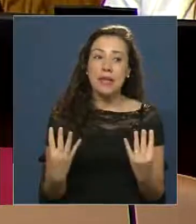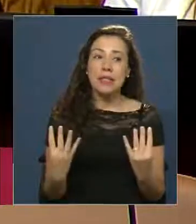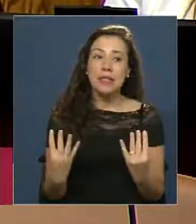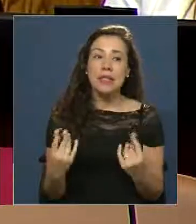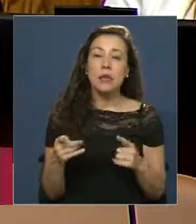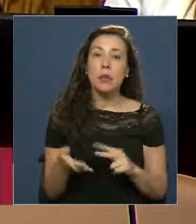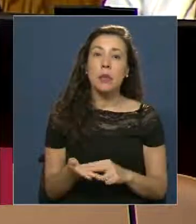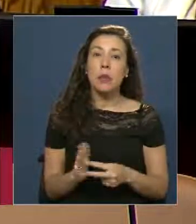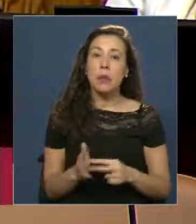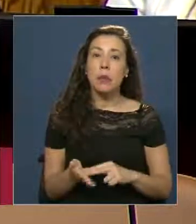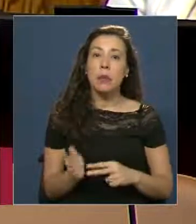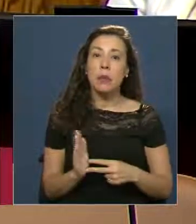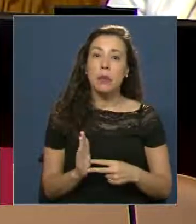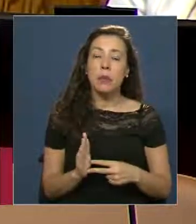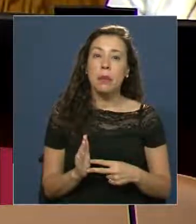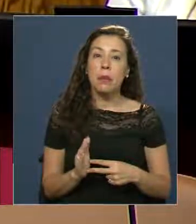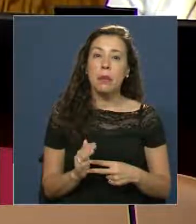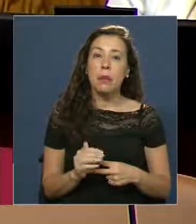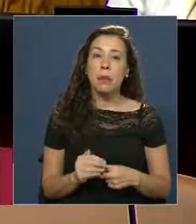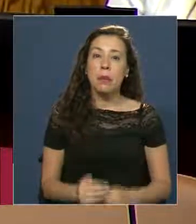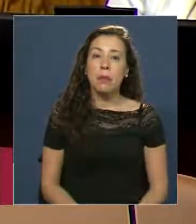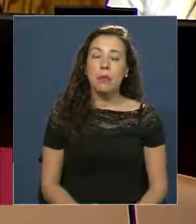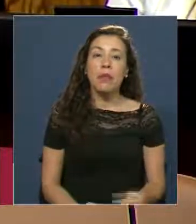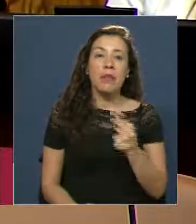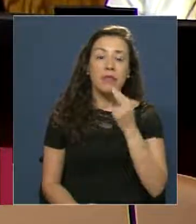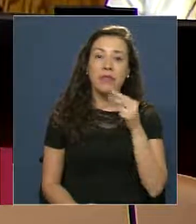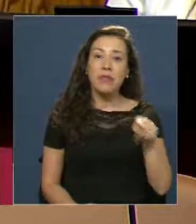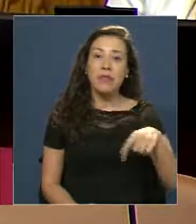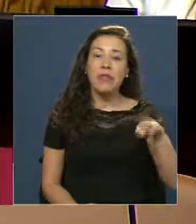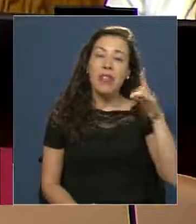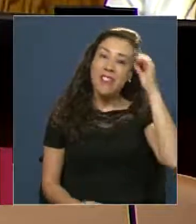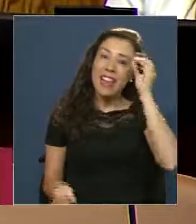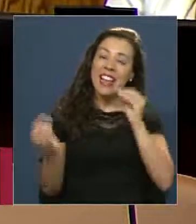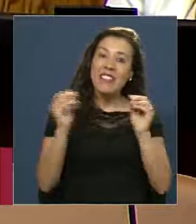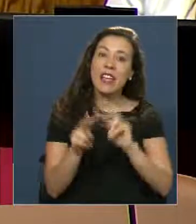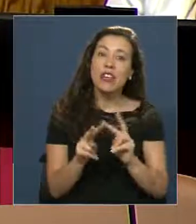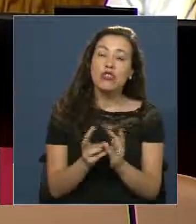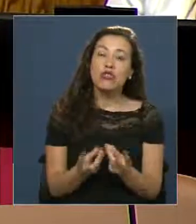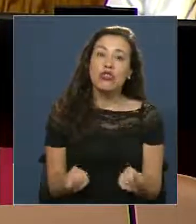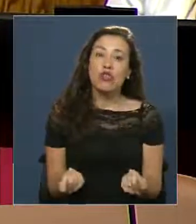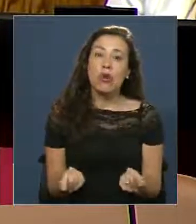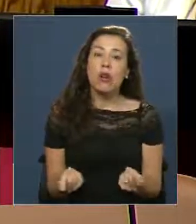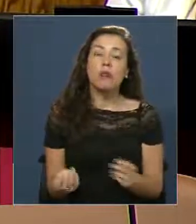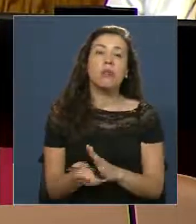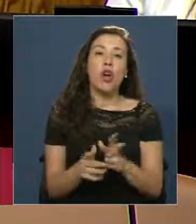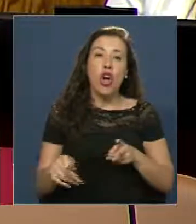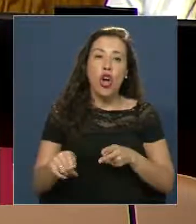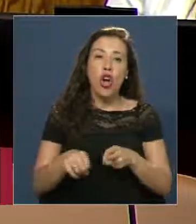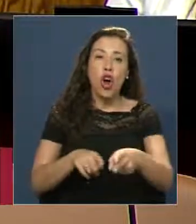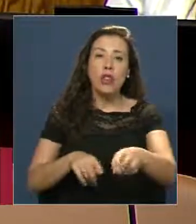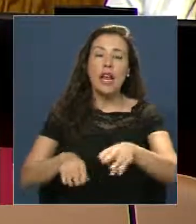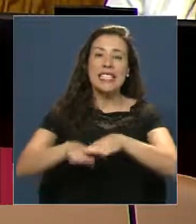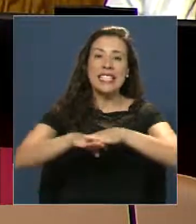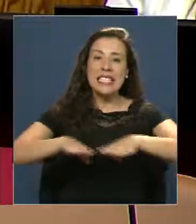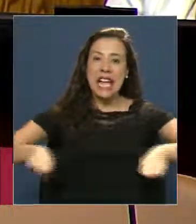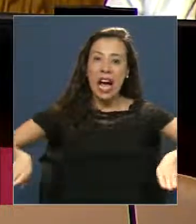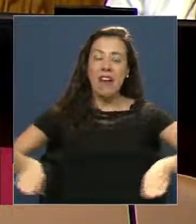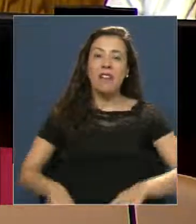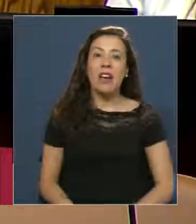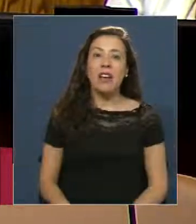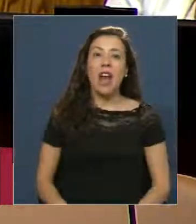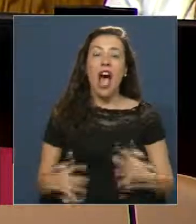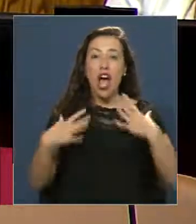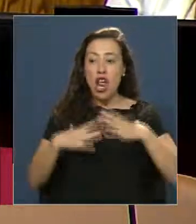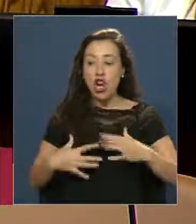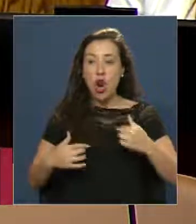esto es un problema que tienen y que tienen que inventar soluciones, cortar pedazos de sábana, muchas veces su propia